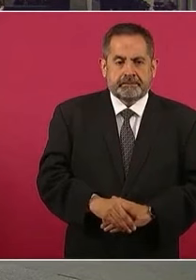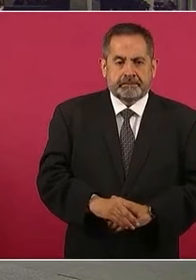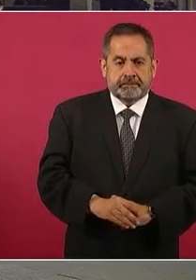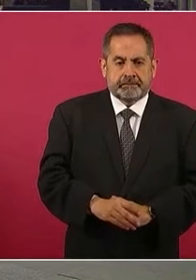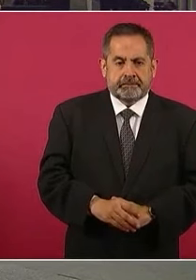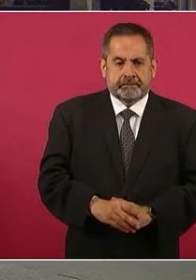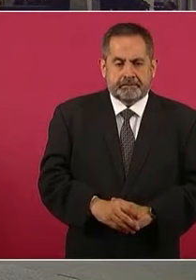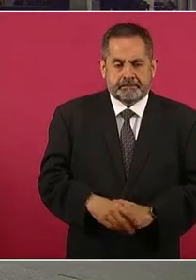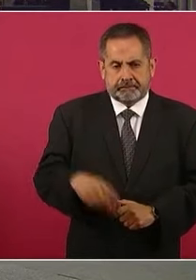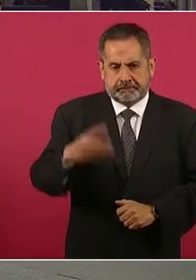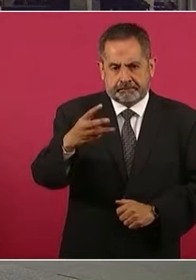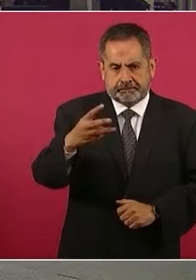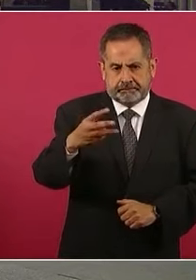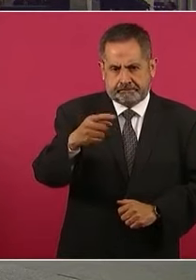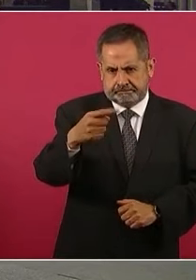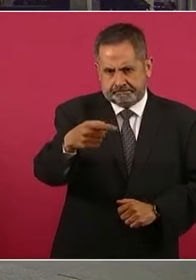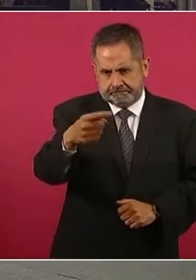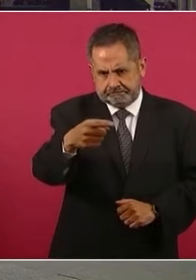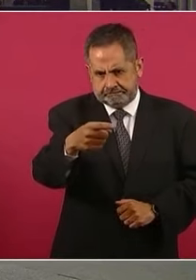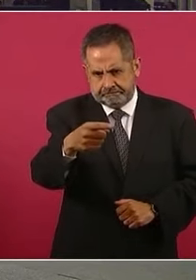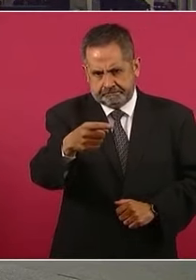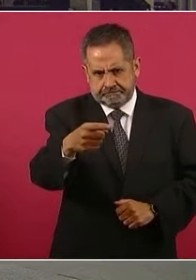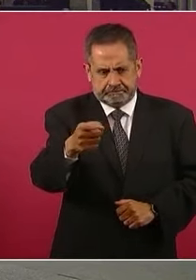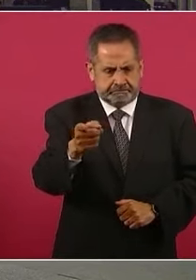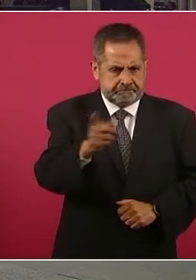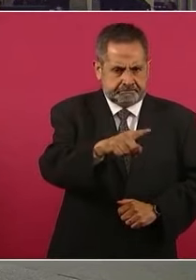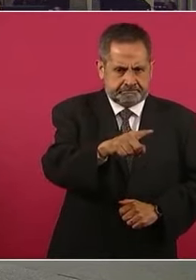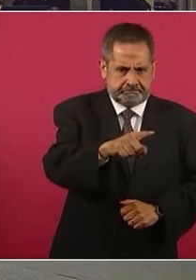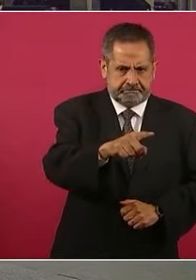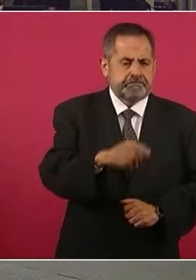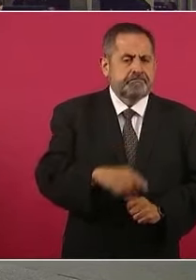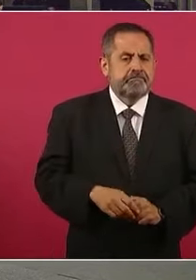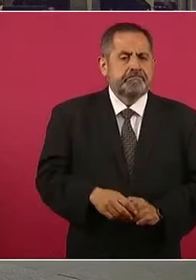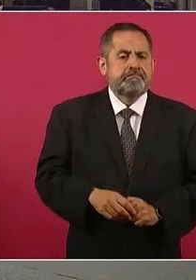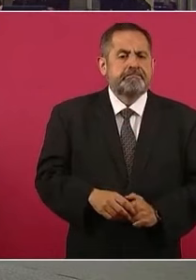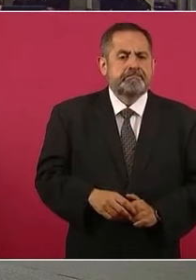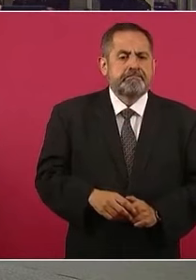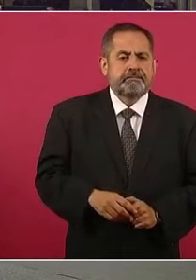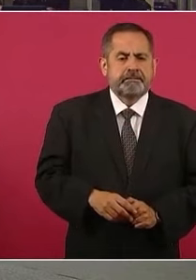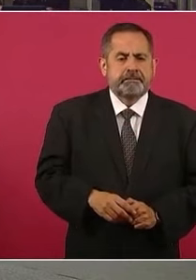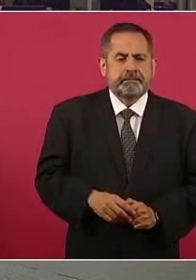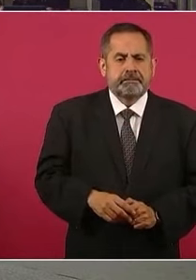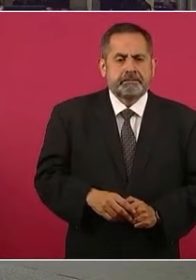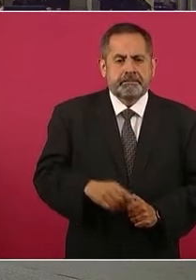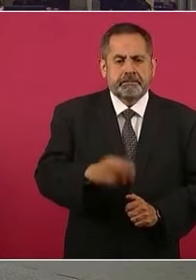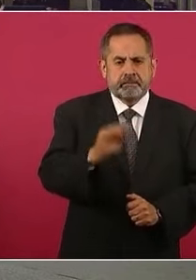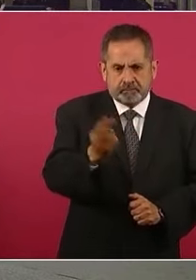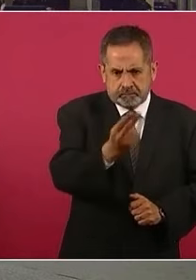El tercero. Aquí, una,